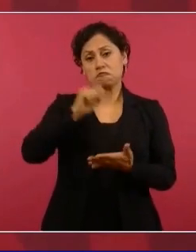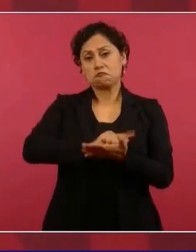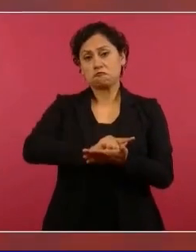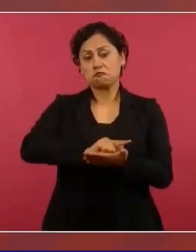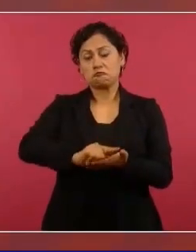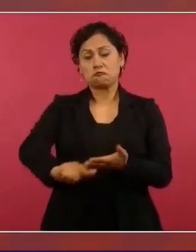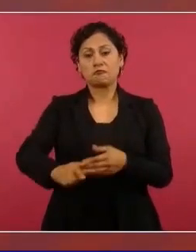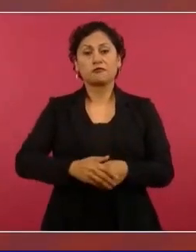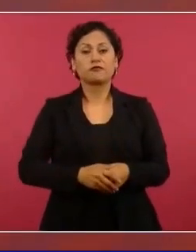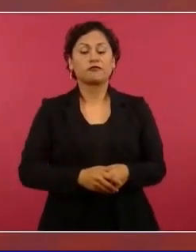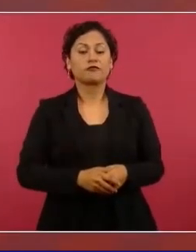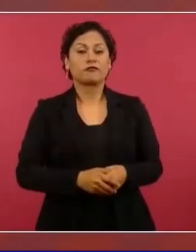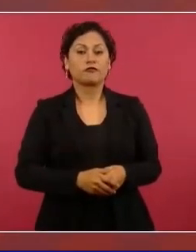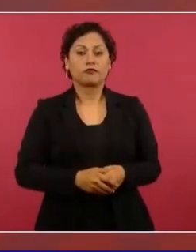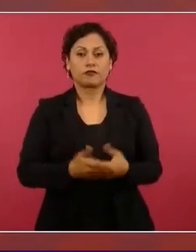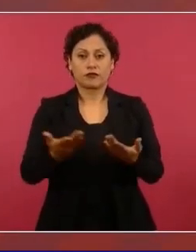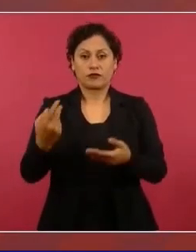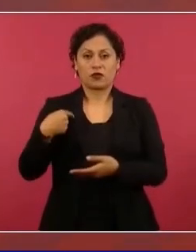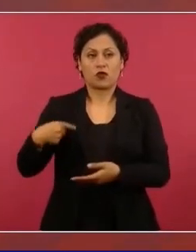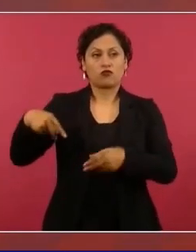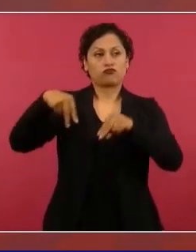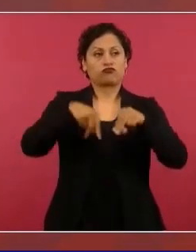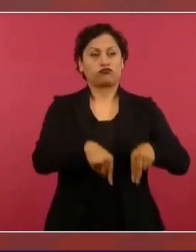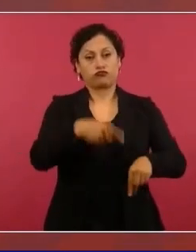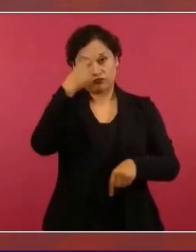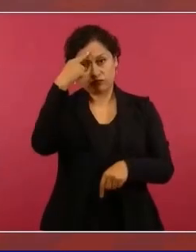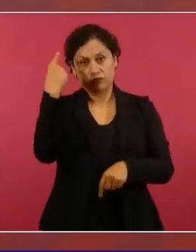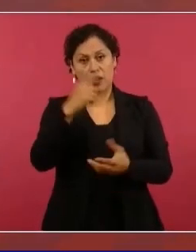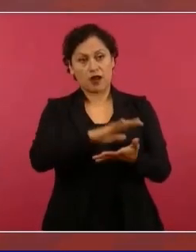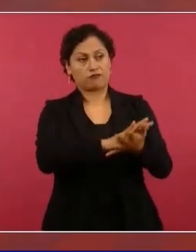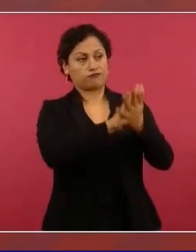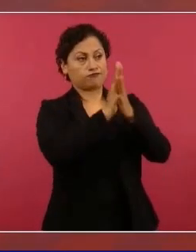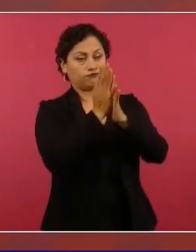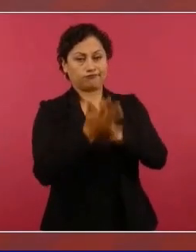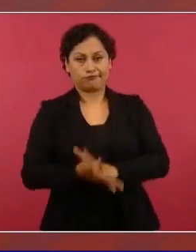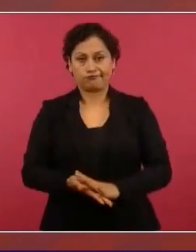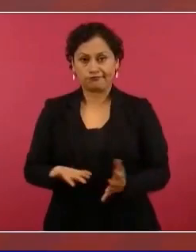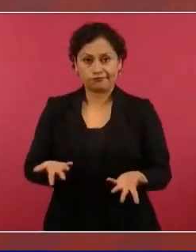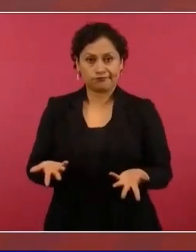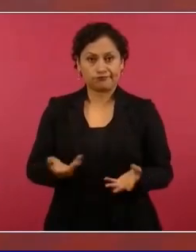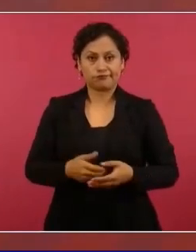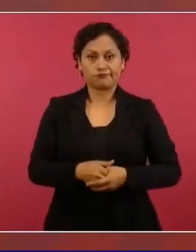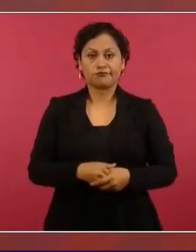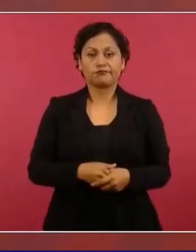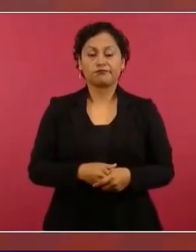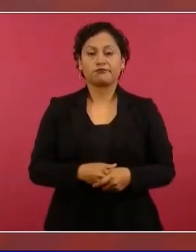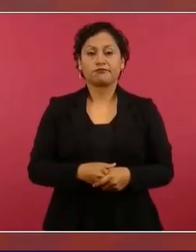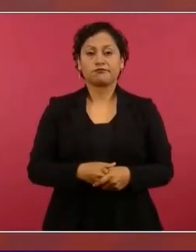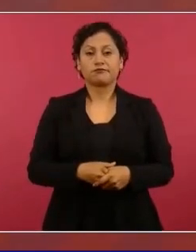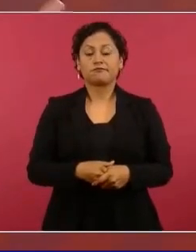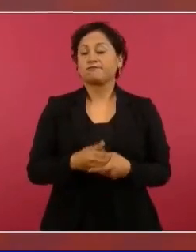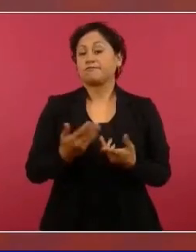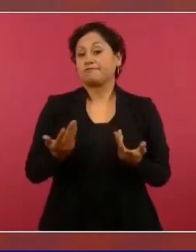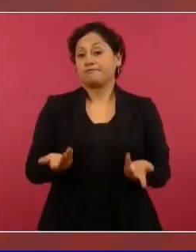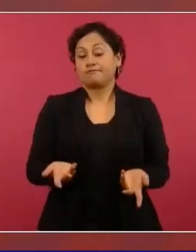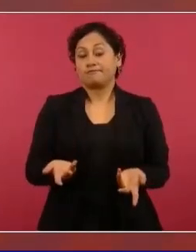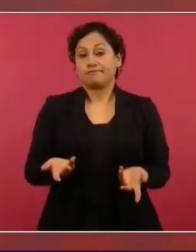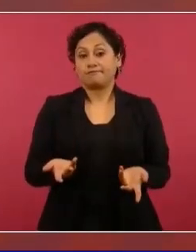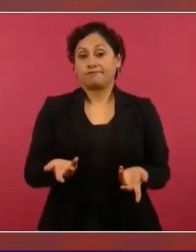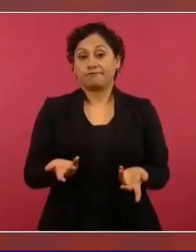si estoy aquí para transformar, que se